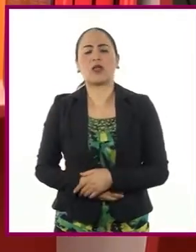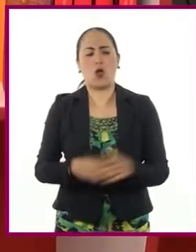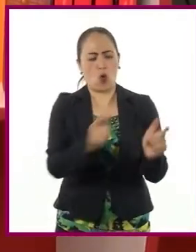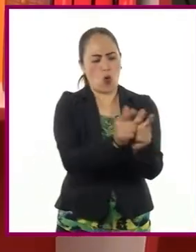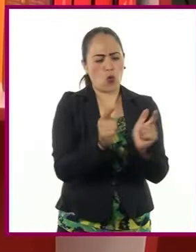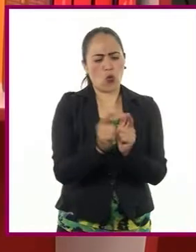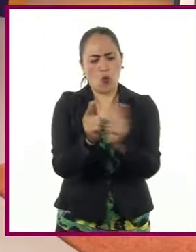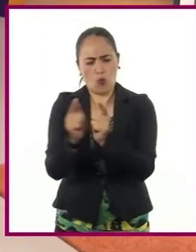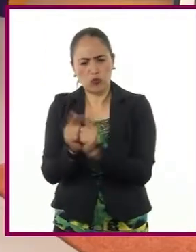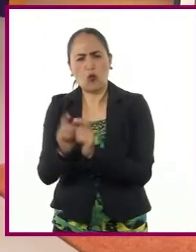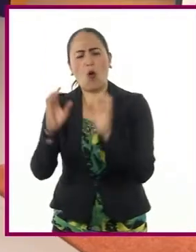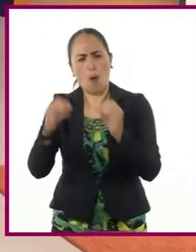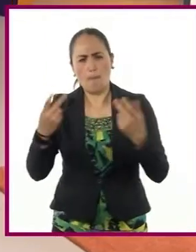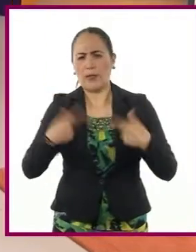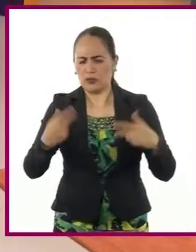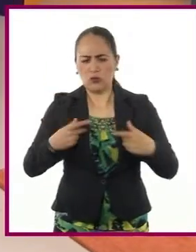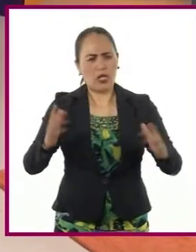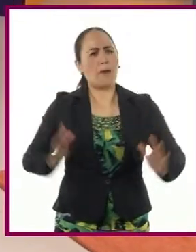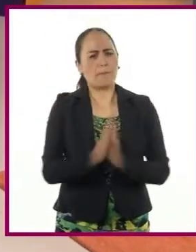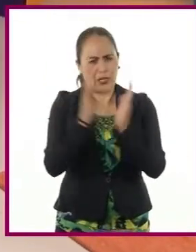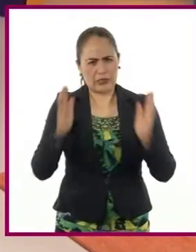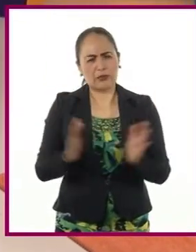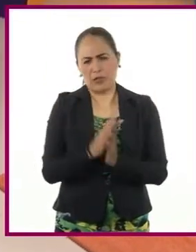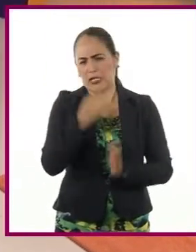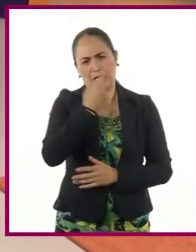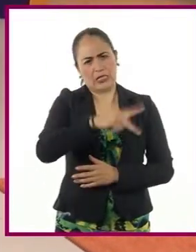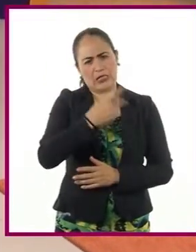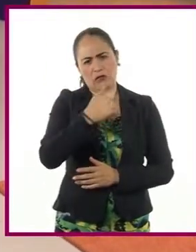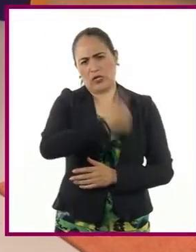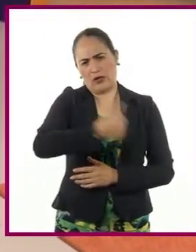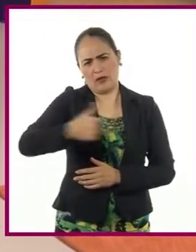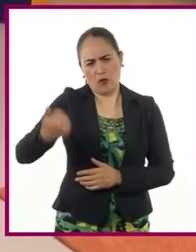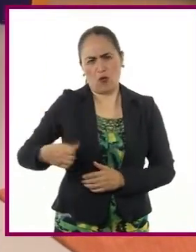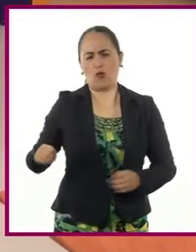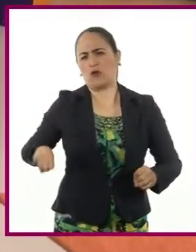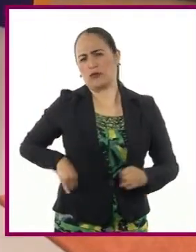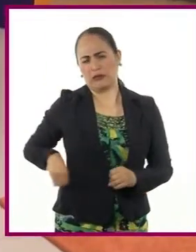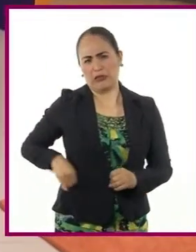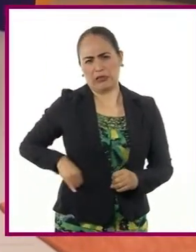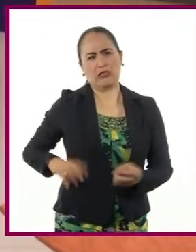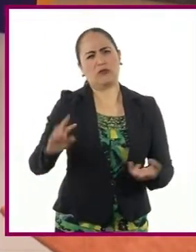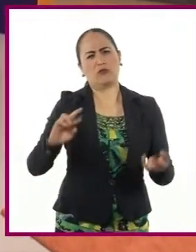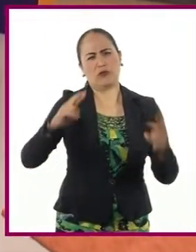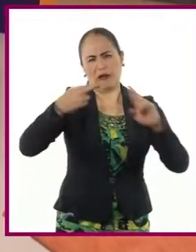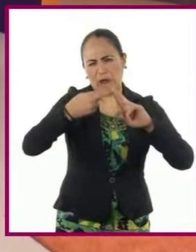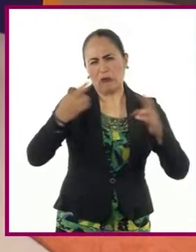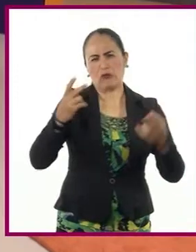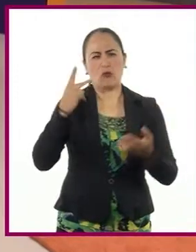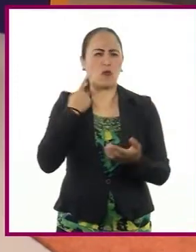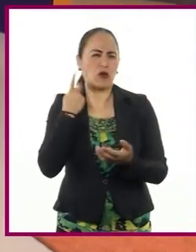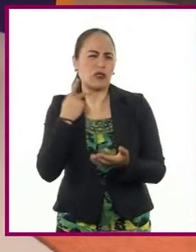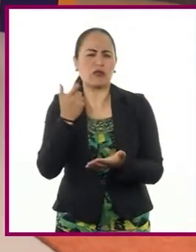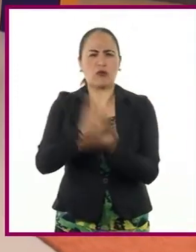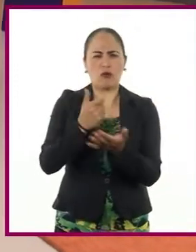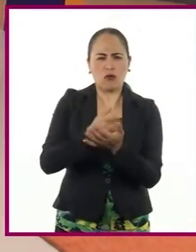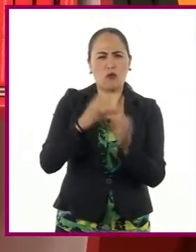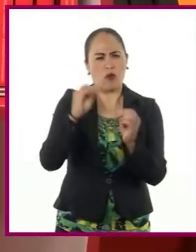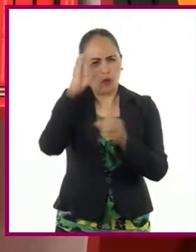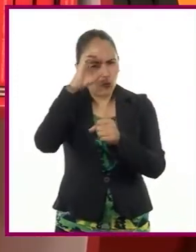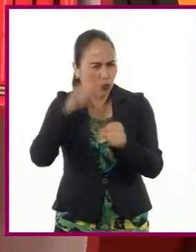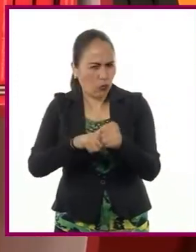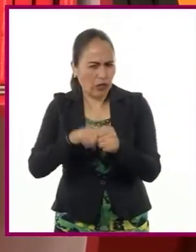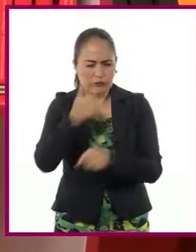grupos y personas con múltiples intereses en pugna, como los religiosos, políticos, económicos o